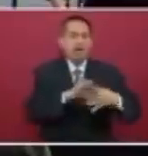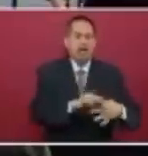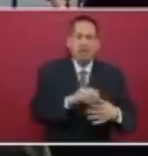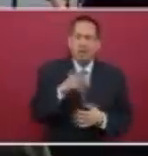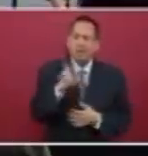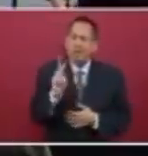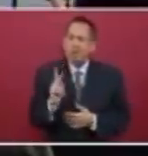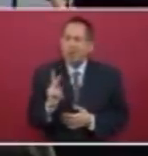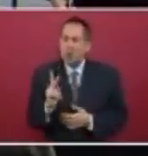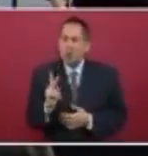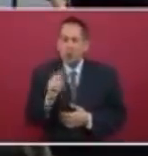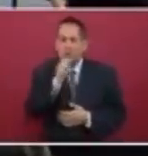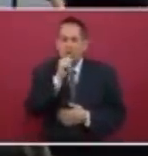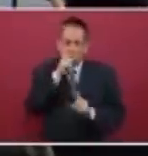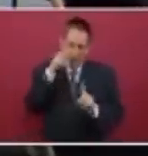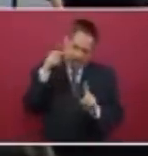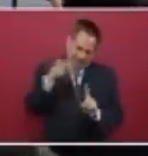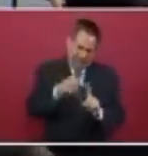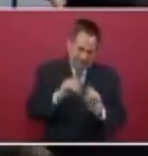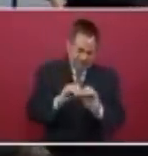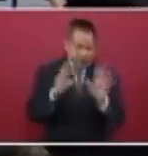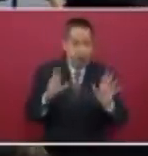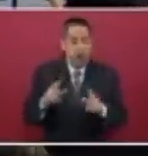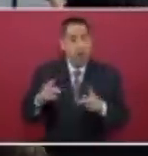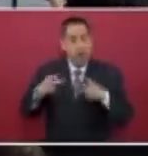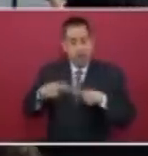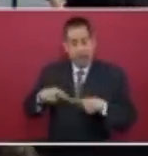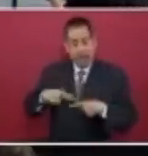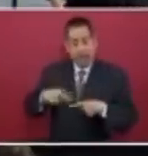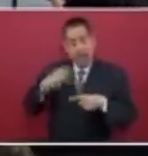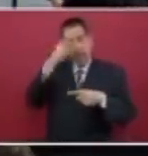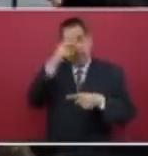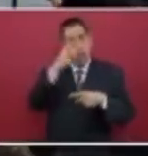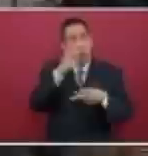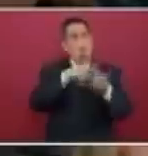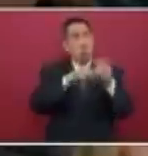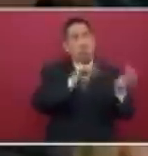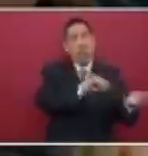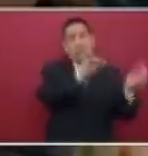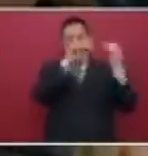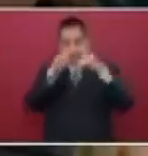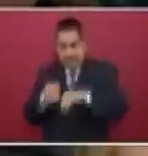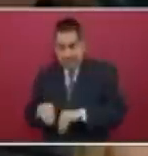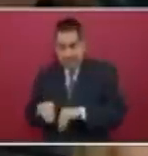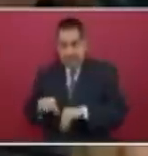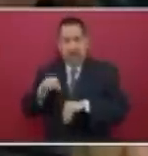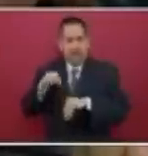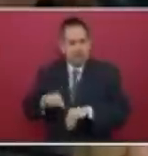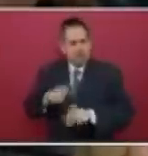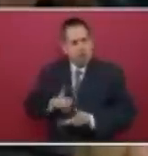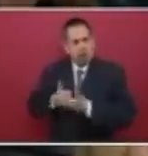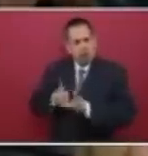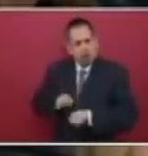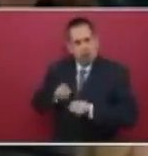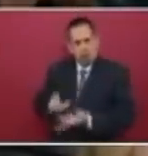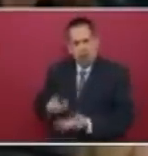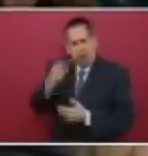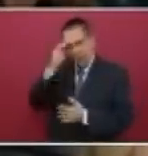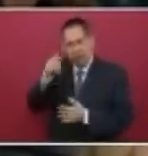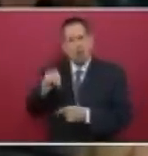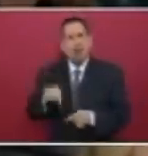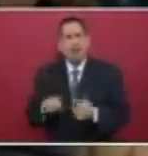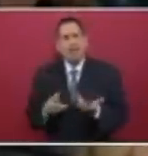no se ha especificado si el mexicano que regresa para aportarle que vuelve a soñar con aportar a mexico